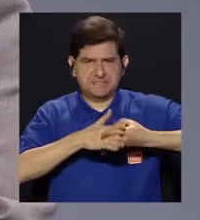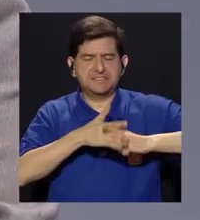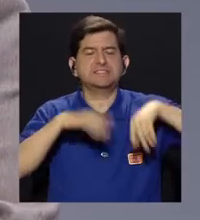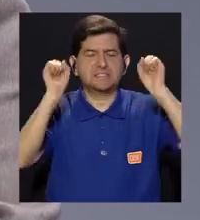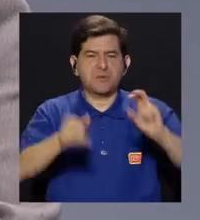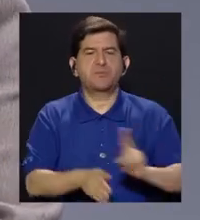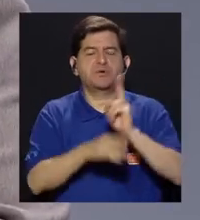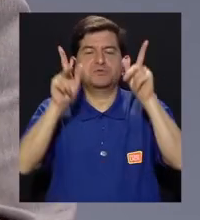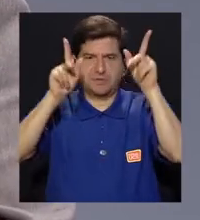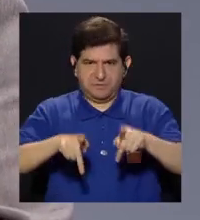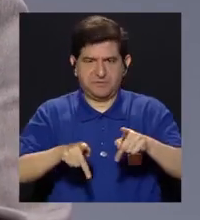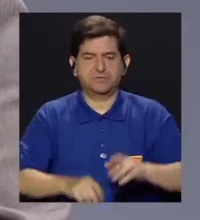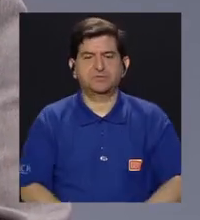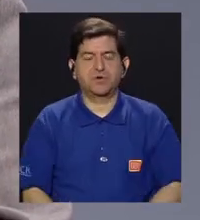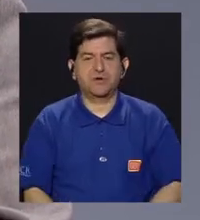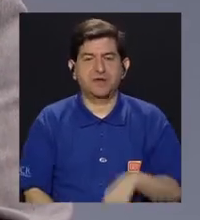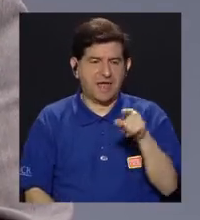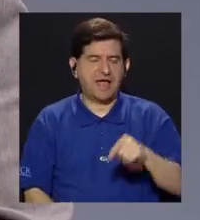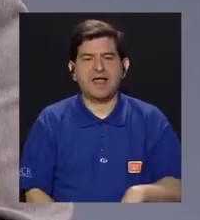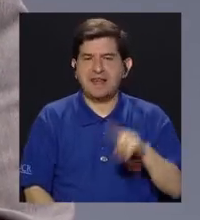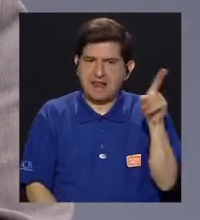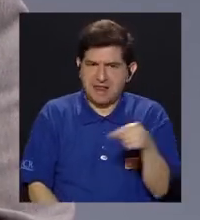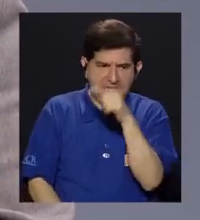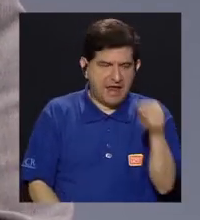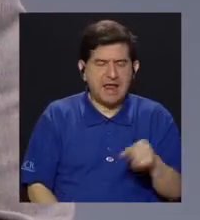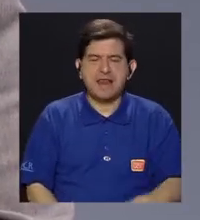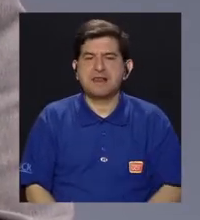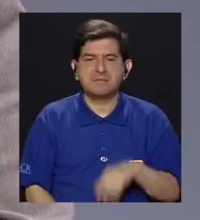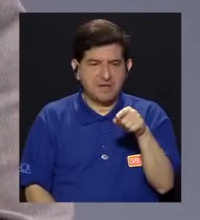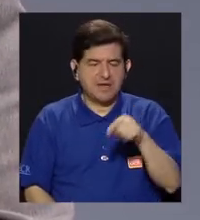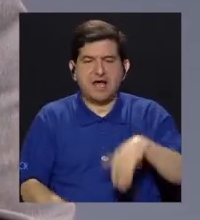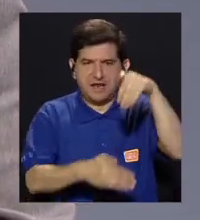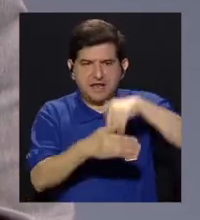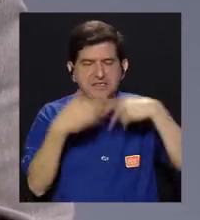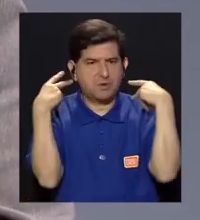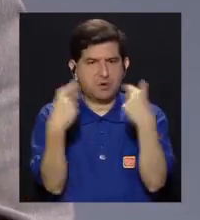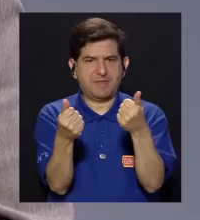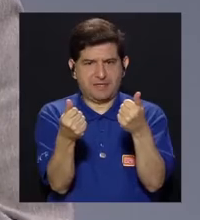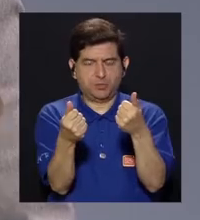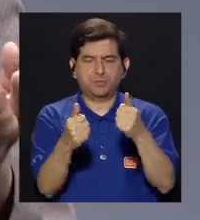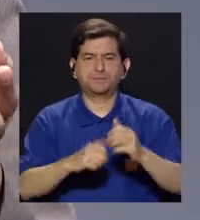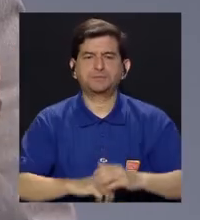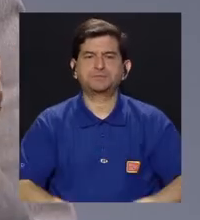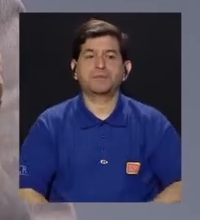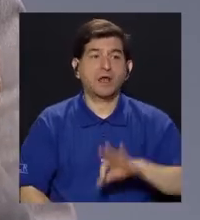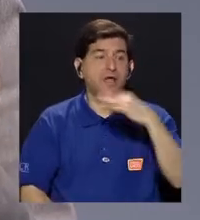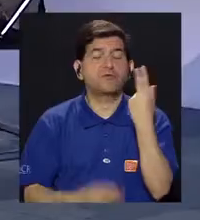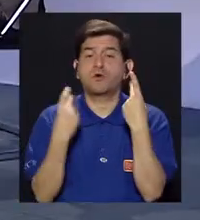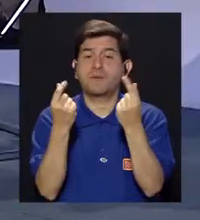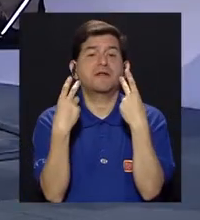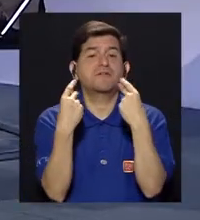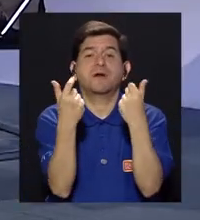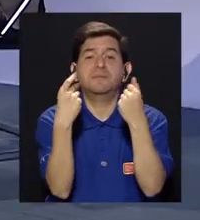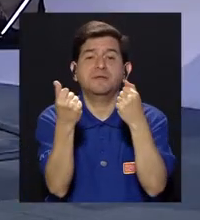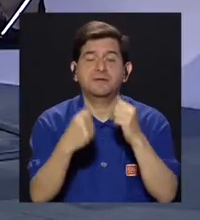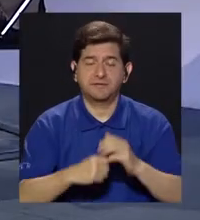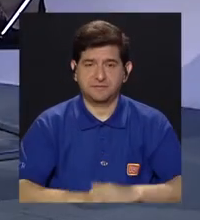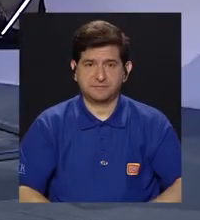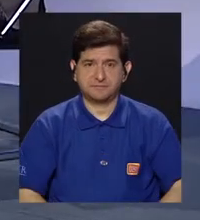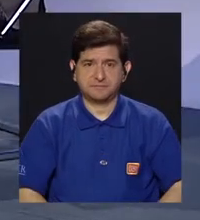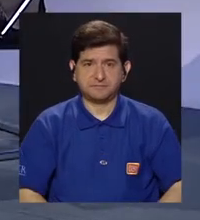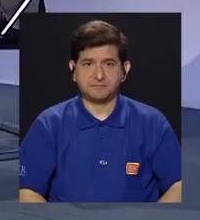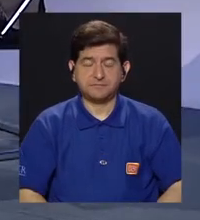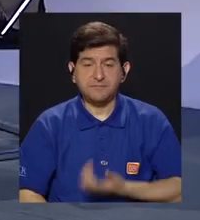existen mecanismos que puedo utilizar la persona para es indexar estos archivos de inmediato y mediato de una forma más rápida